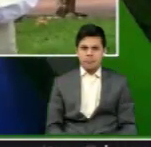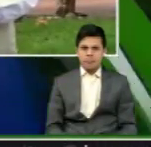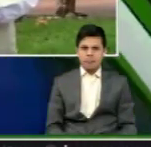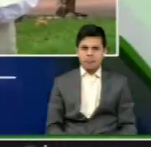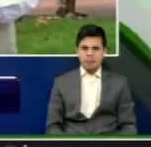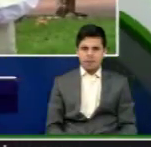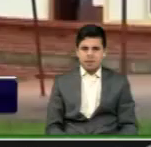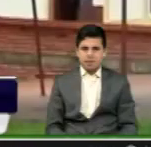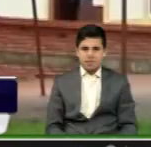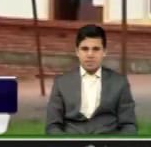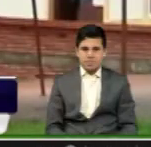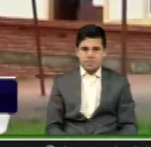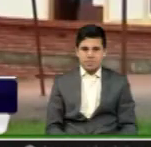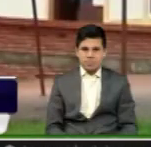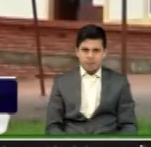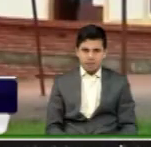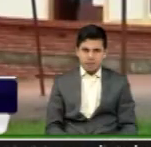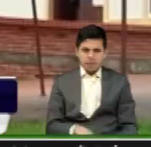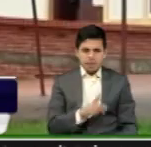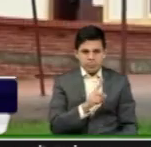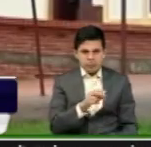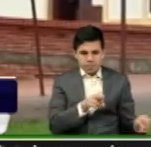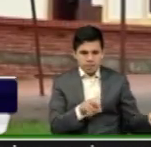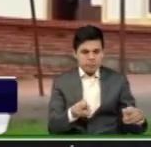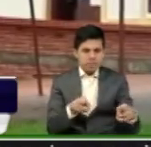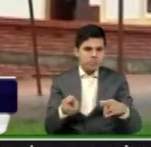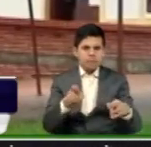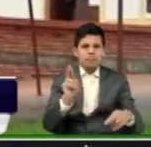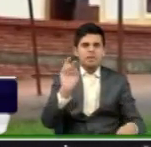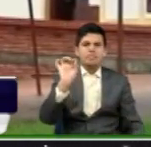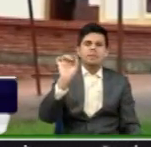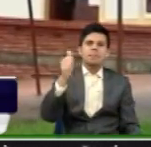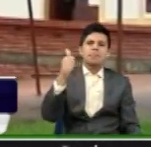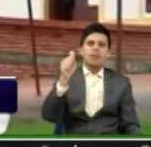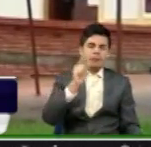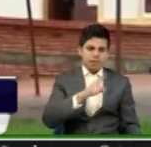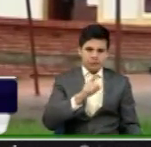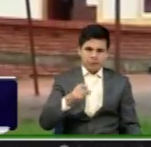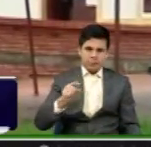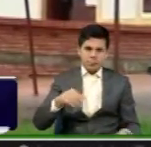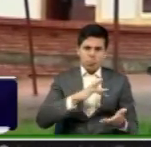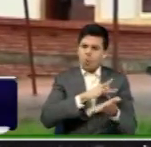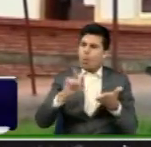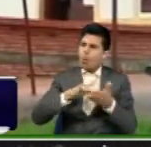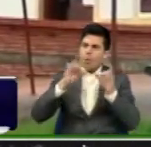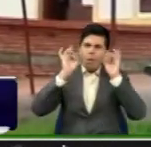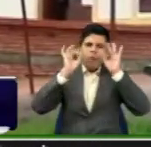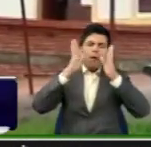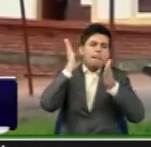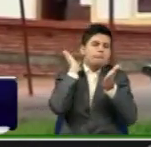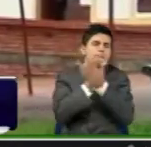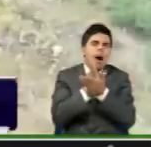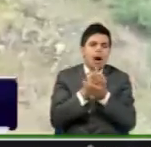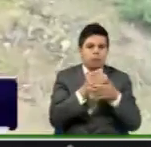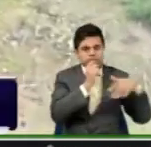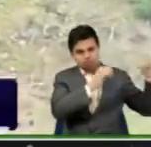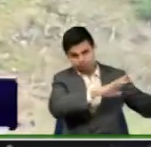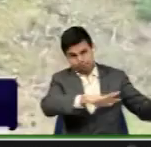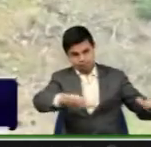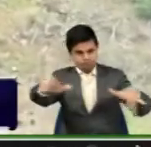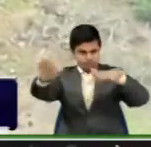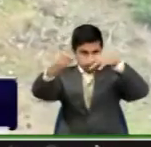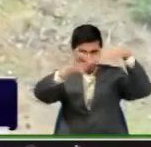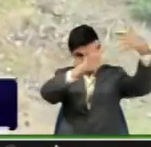Gracias, buenas tardes. Son cerca de 10 las quebradas en el municipio de Chitagá que generaron emergencia en las veredas, colapsando las